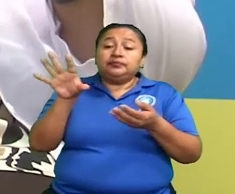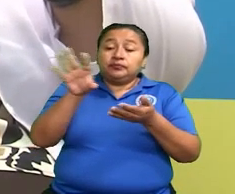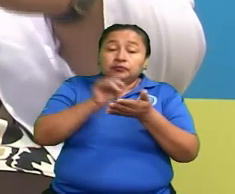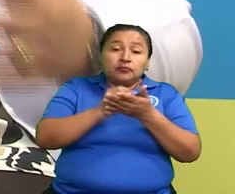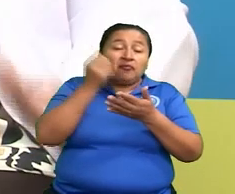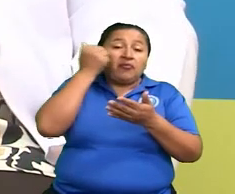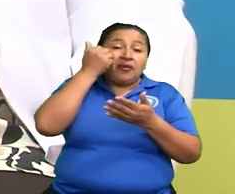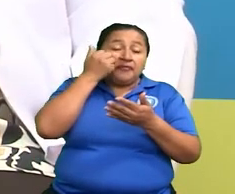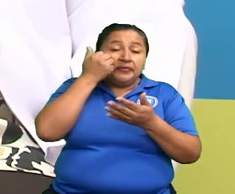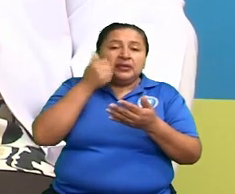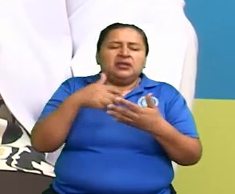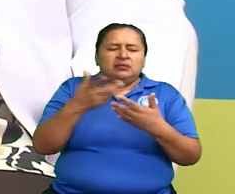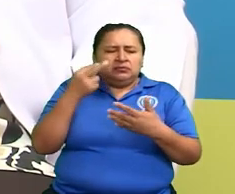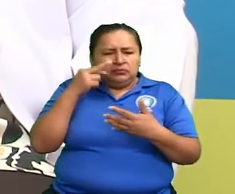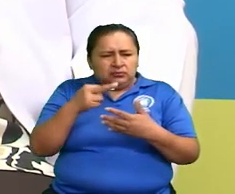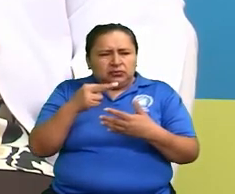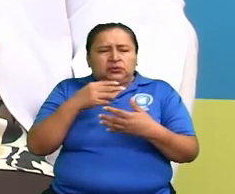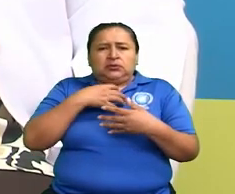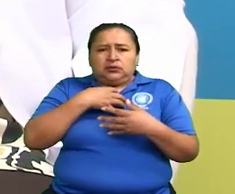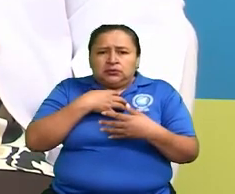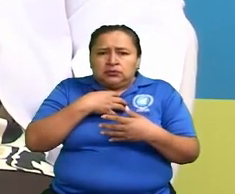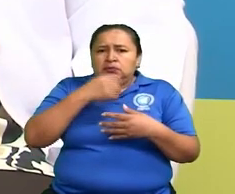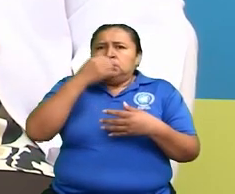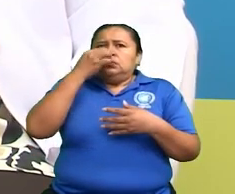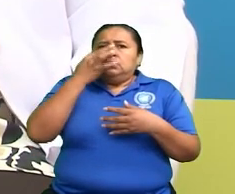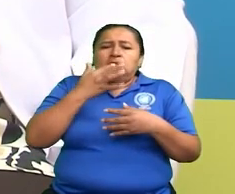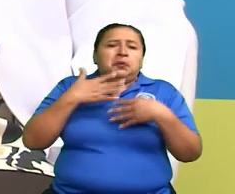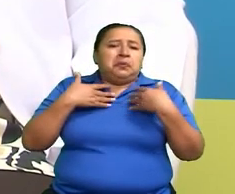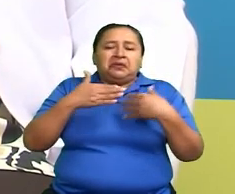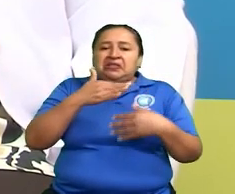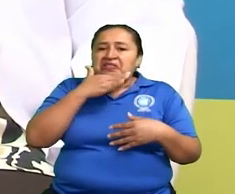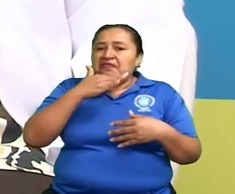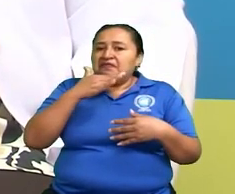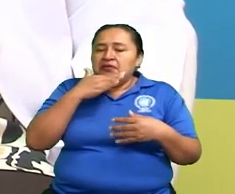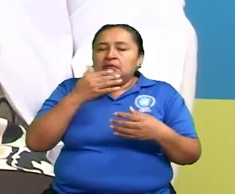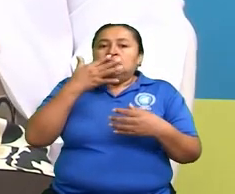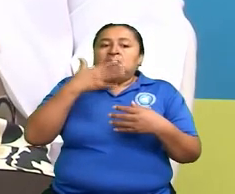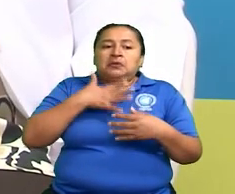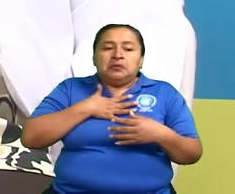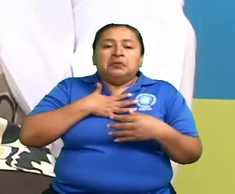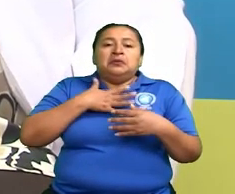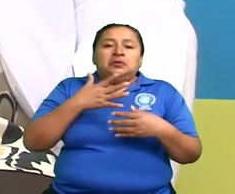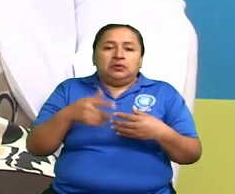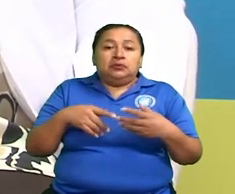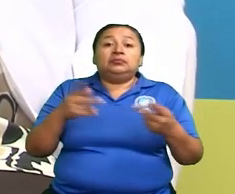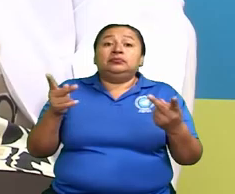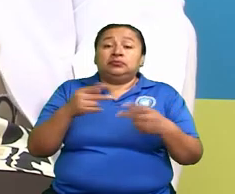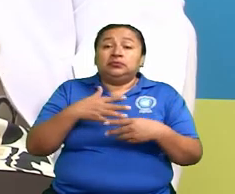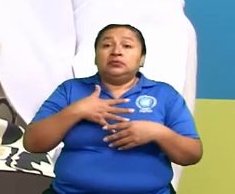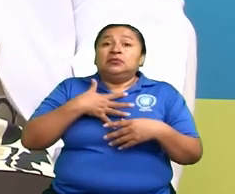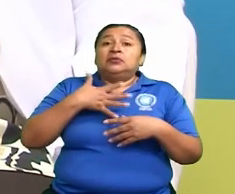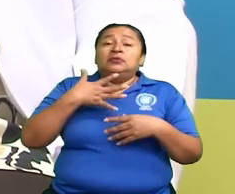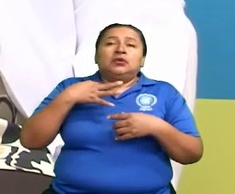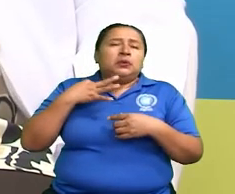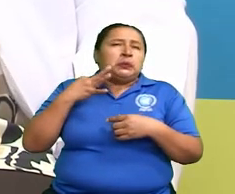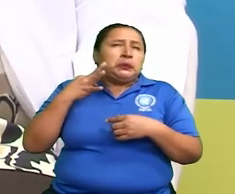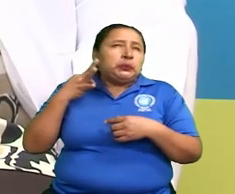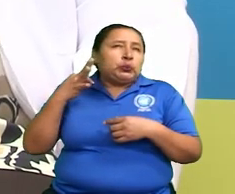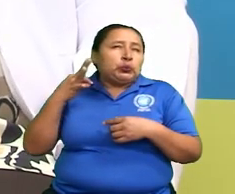esa enfermedad, vamos viendo la dificultad respiratoria en ese niño. Aún hasta respirar, oímos los